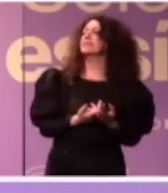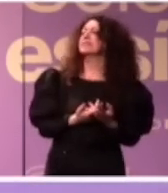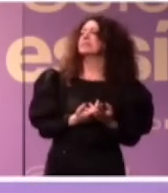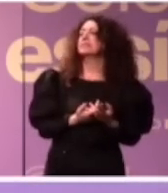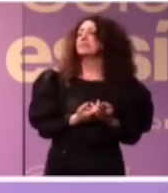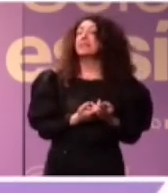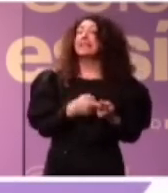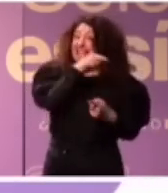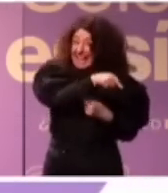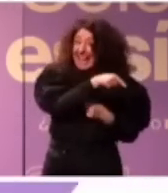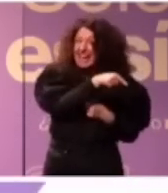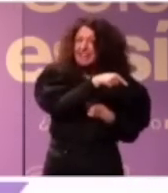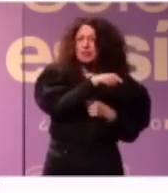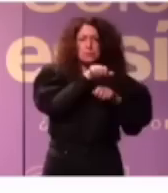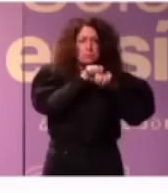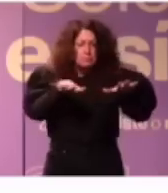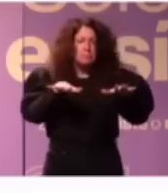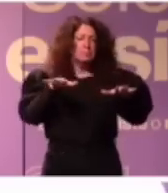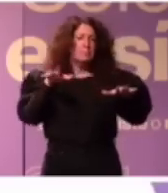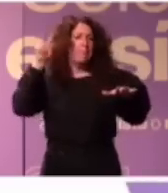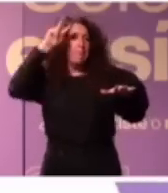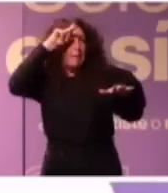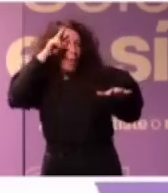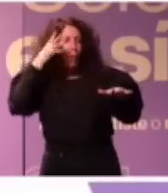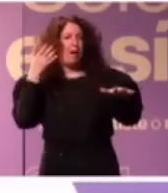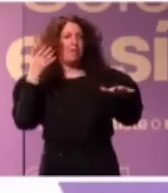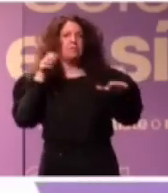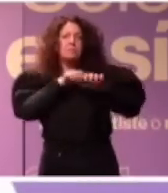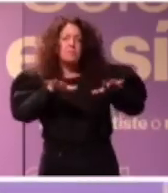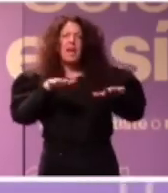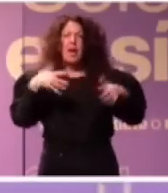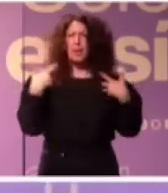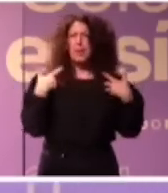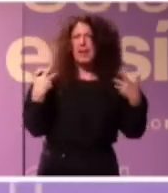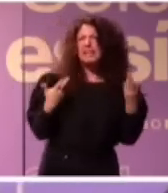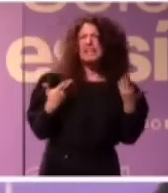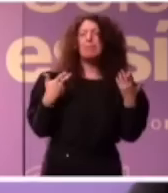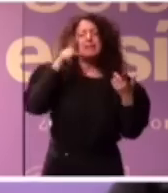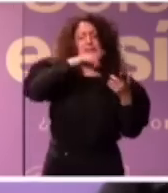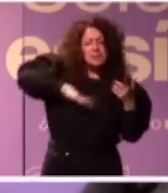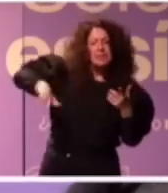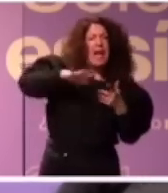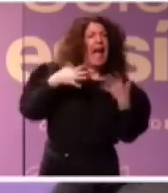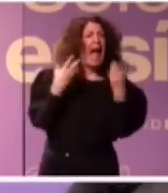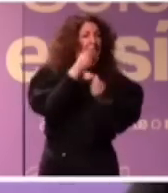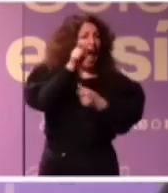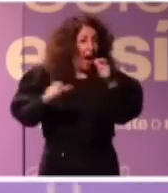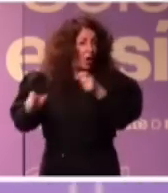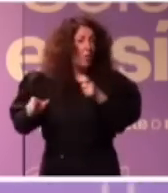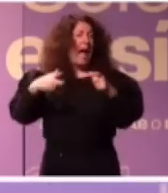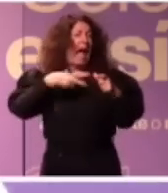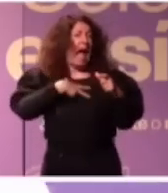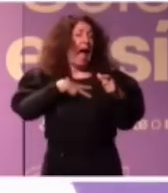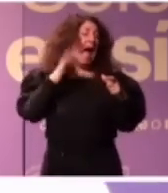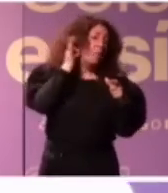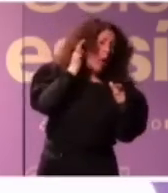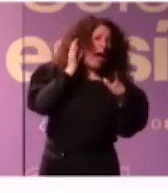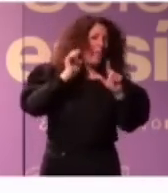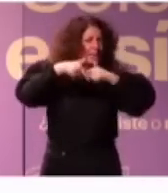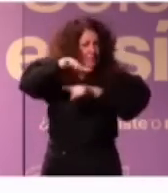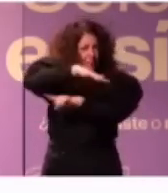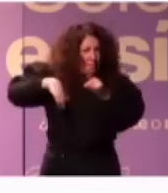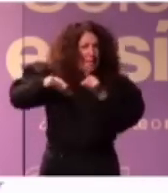eso ha generado una enorme preocupación en las víctimas, en quienes las acompañan, sus abogadas, sus familias, sus amigas,